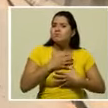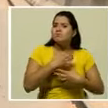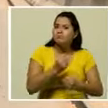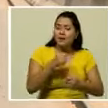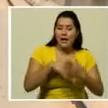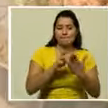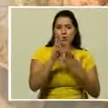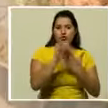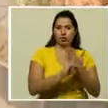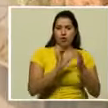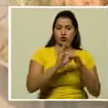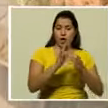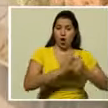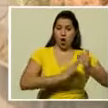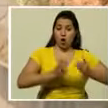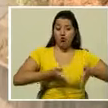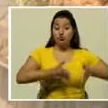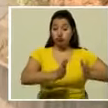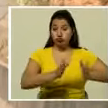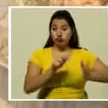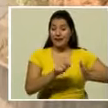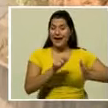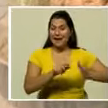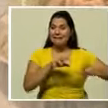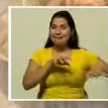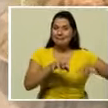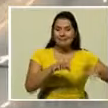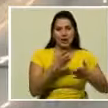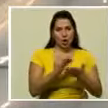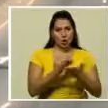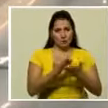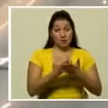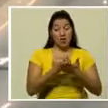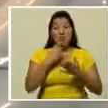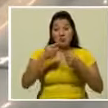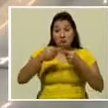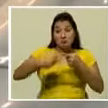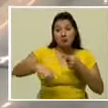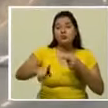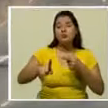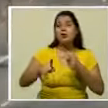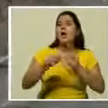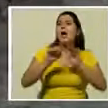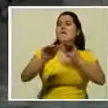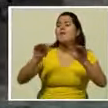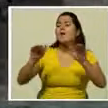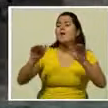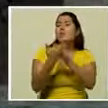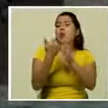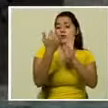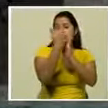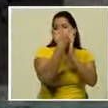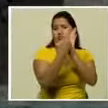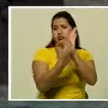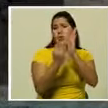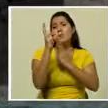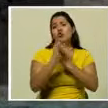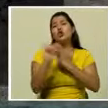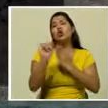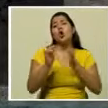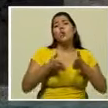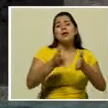El mandatario anunció que en los próximos meses se iniciará una serie de grandes obras, entre ellas la carretera San José-San Ramón por $23